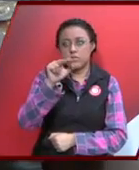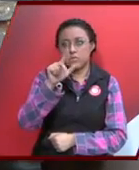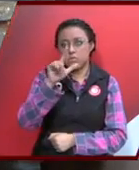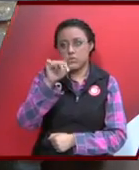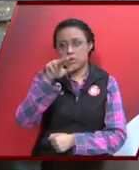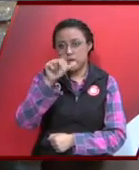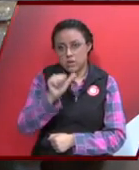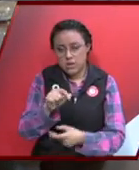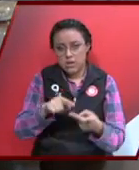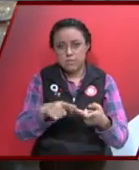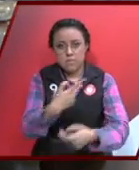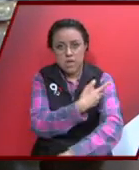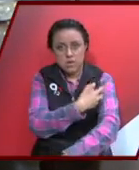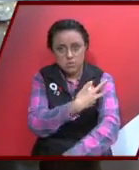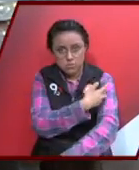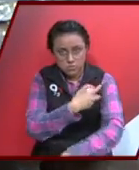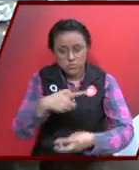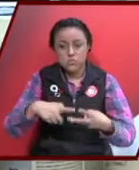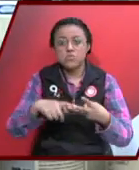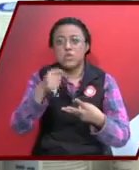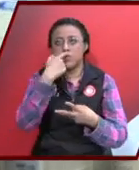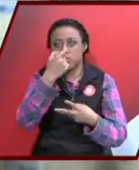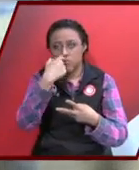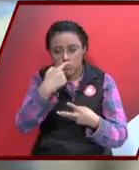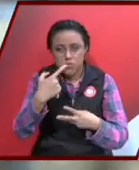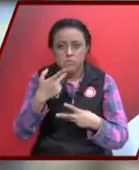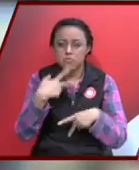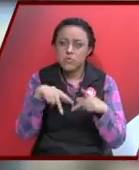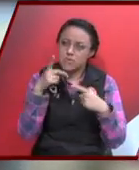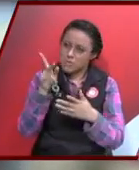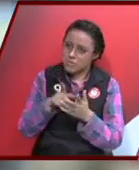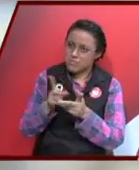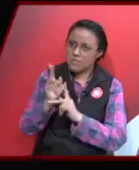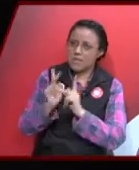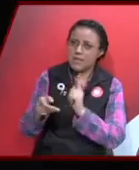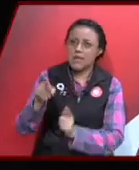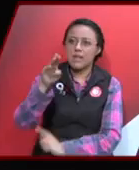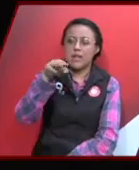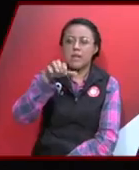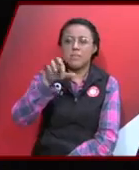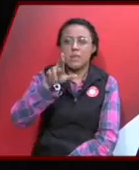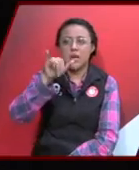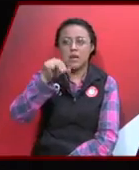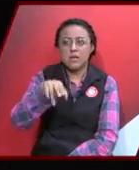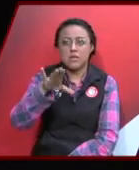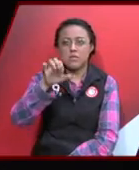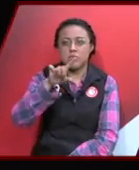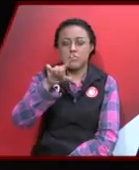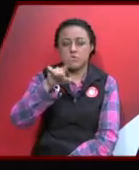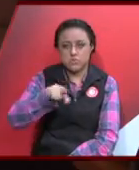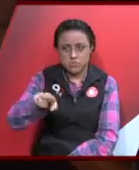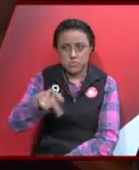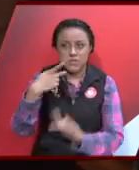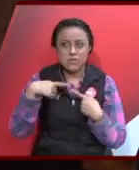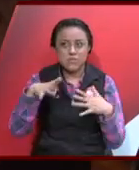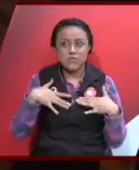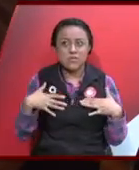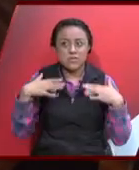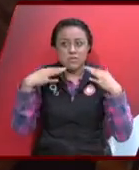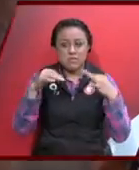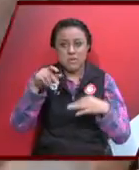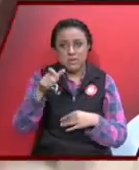algunas vacunas, antibióticos. Y regresamos a platicar con Marian Cruz, fundadora de Fuerza Médica MX. La